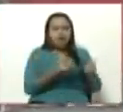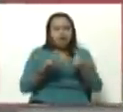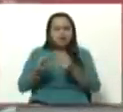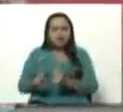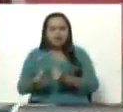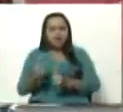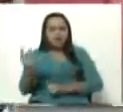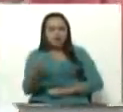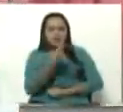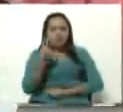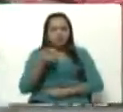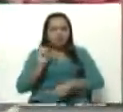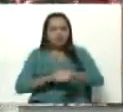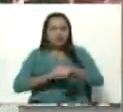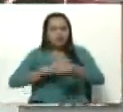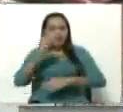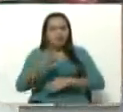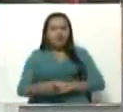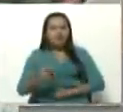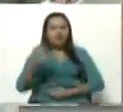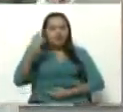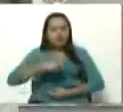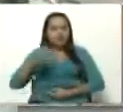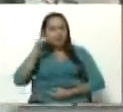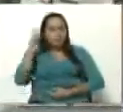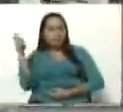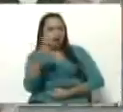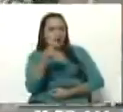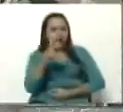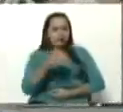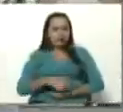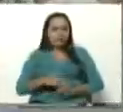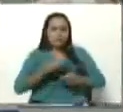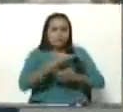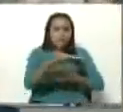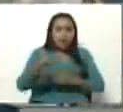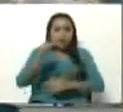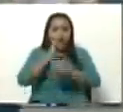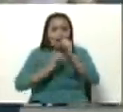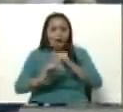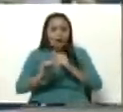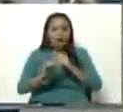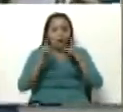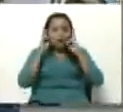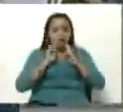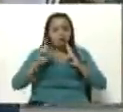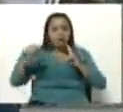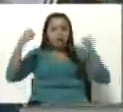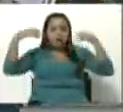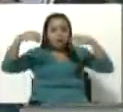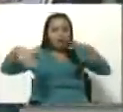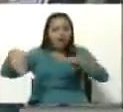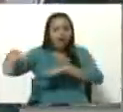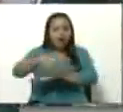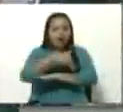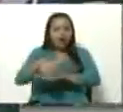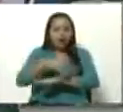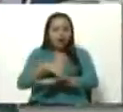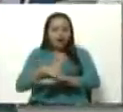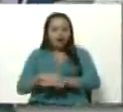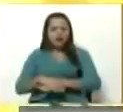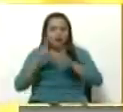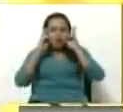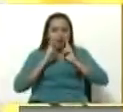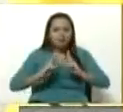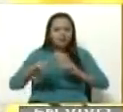la segunda fase del Plan Soy Guárico para la llegada del agua potable, alumbrado público, vialidad urbana y extraurbana.